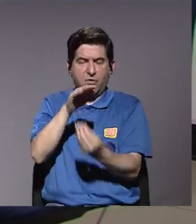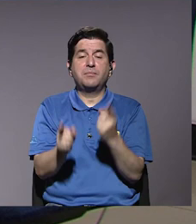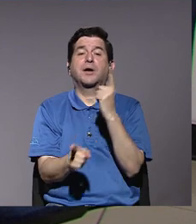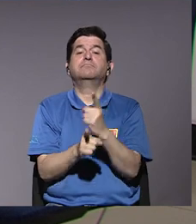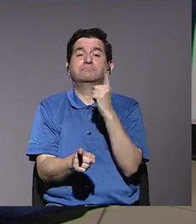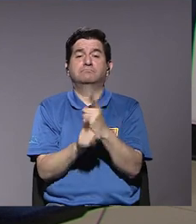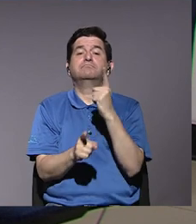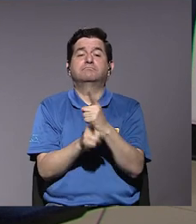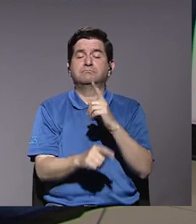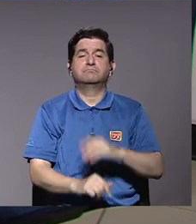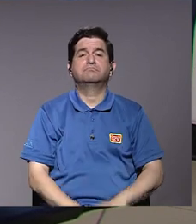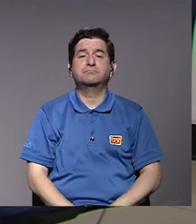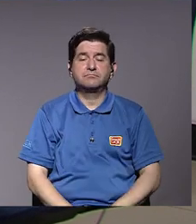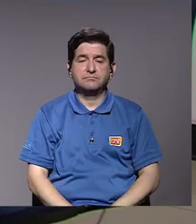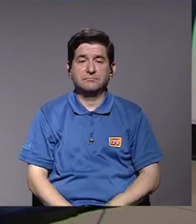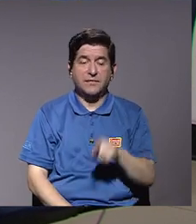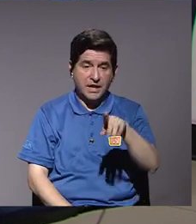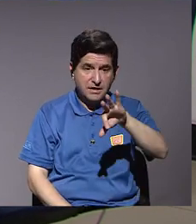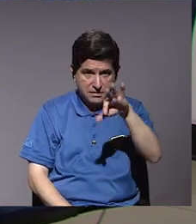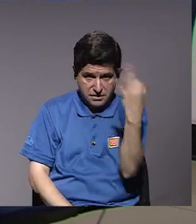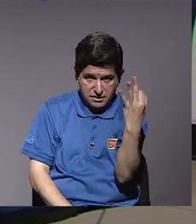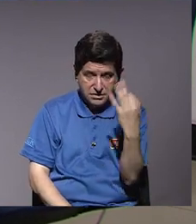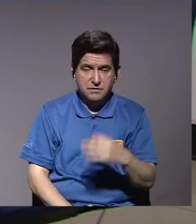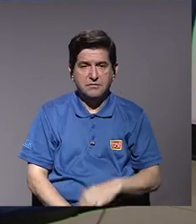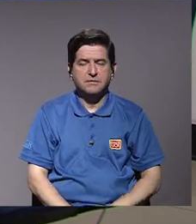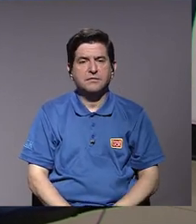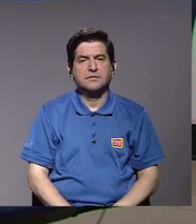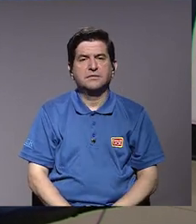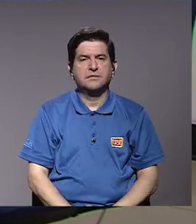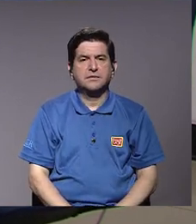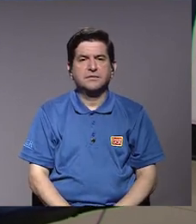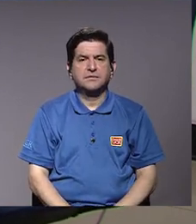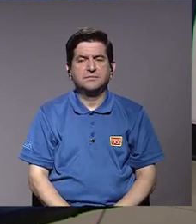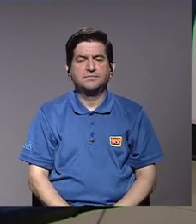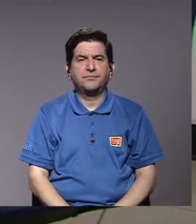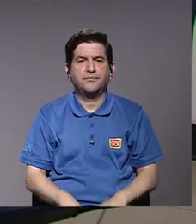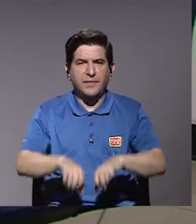copia. Efectivamente. En ese sentido,